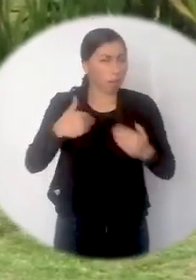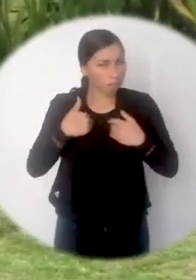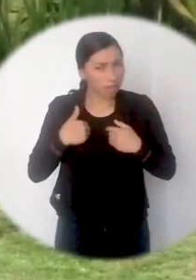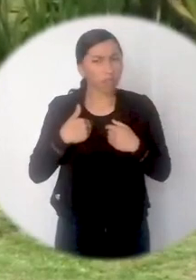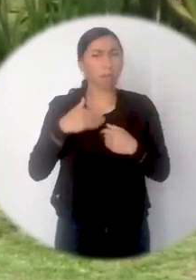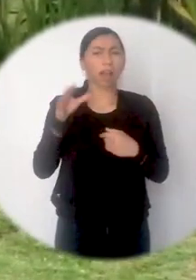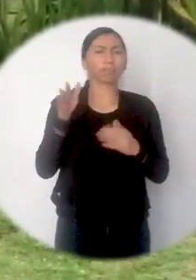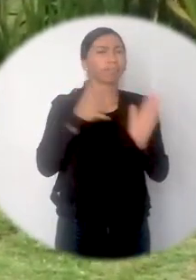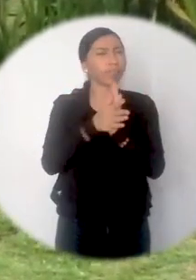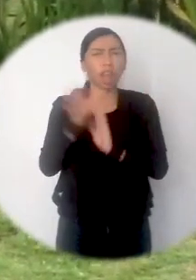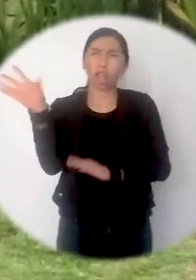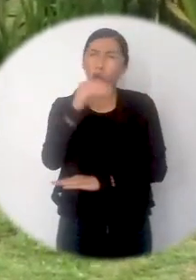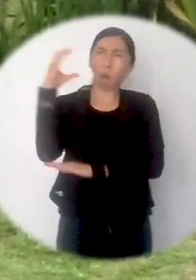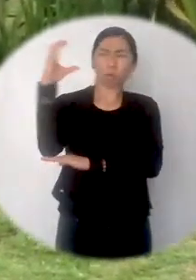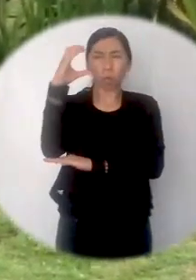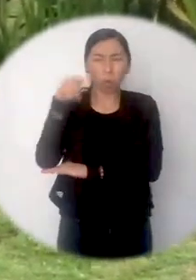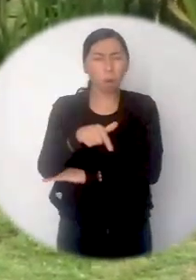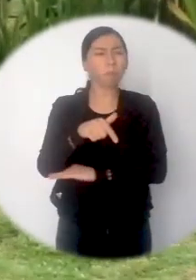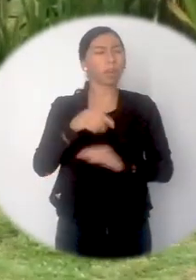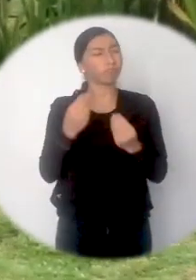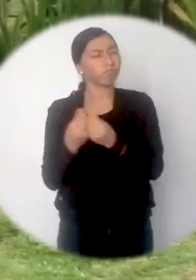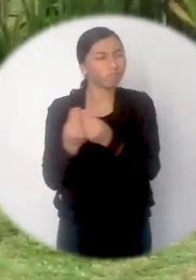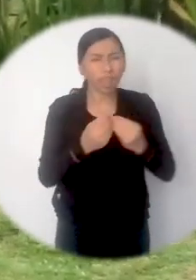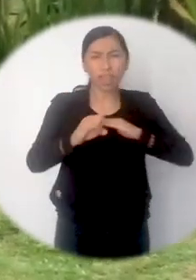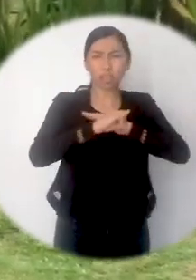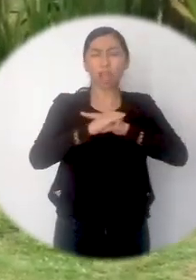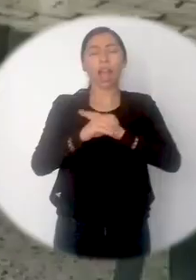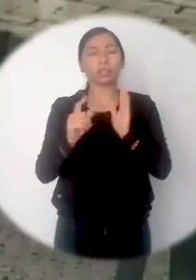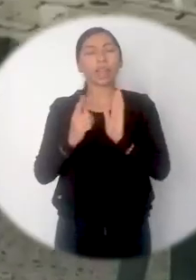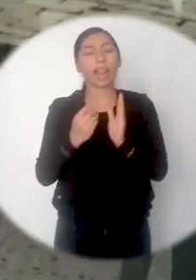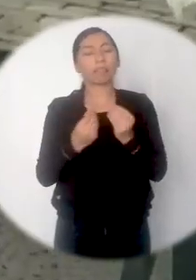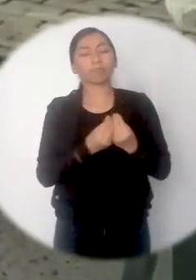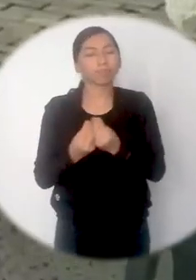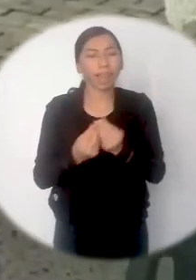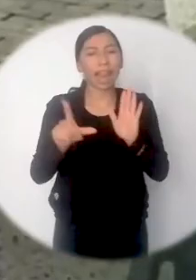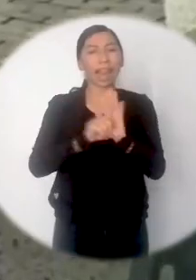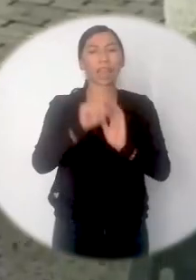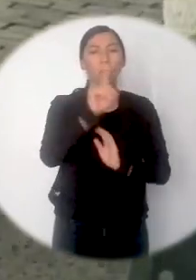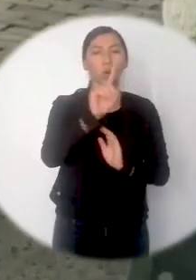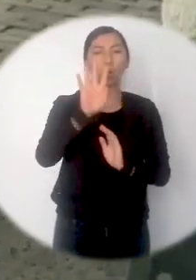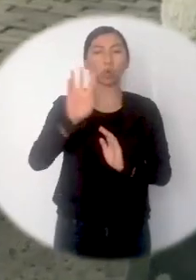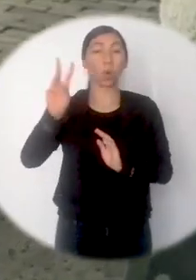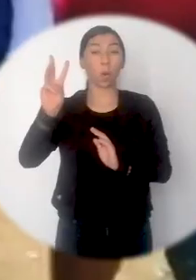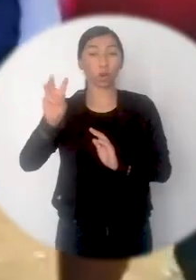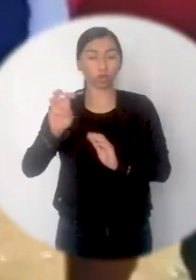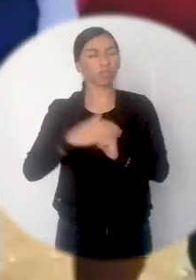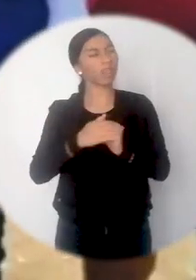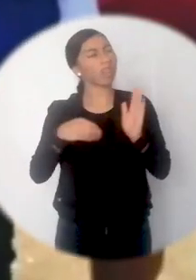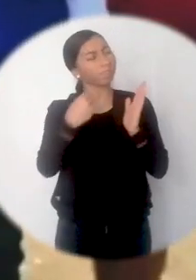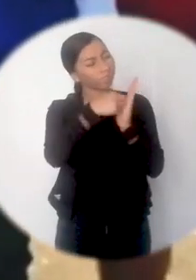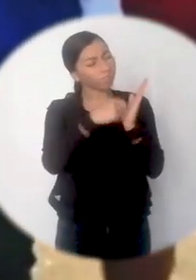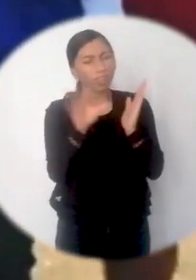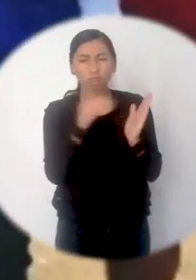todas las entidades que nos acompañan en la realización y en el cumplimiento de la Ley 1448. La audiencia de rendición de cuentas también fue el escenario